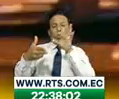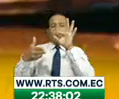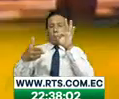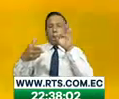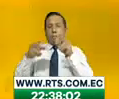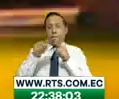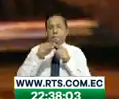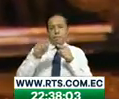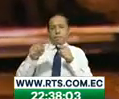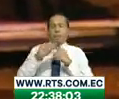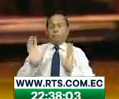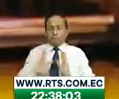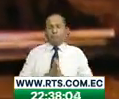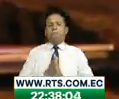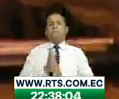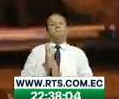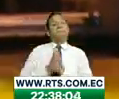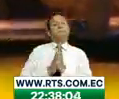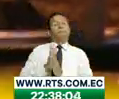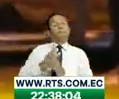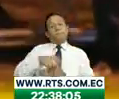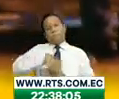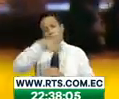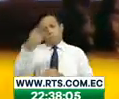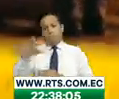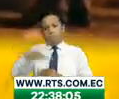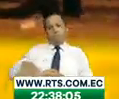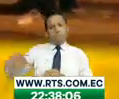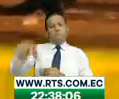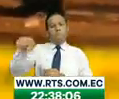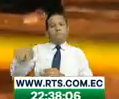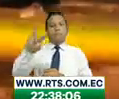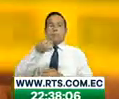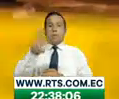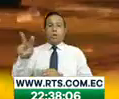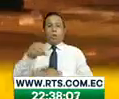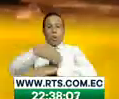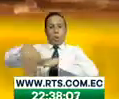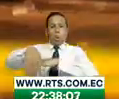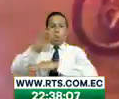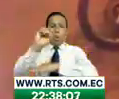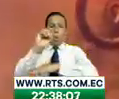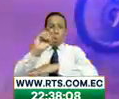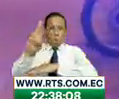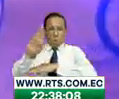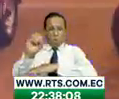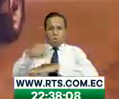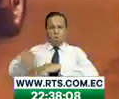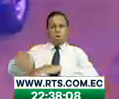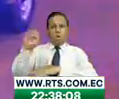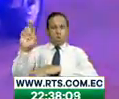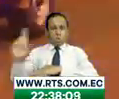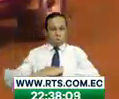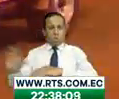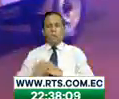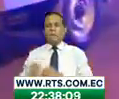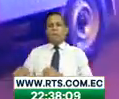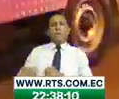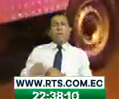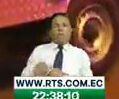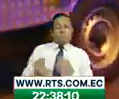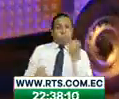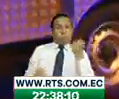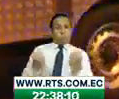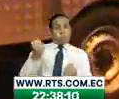milímetros. Por otro lado, en las calles 22 y El Oro, suroeste, desde un vehículo fueron